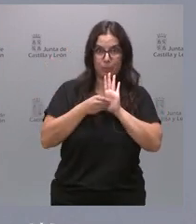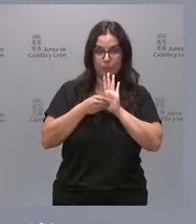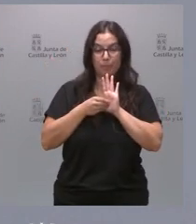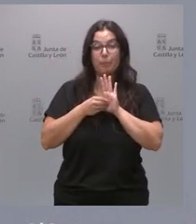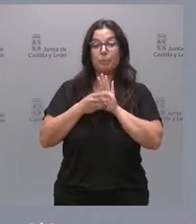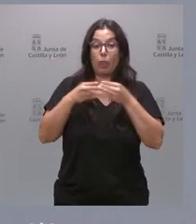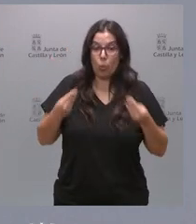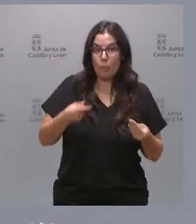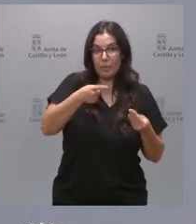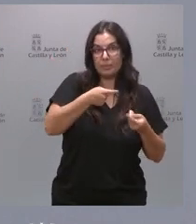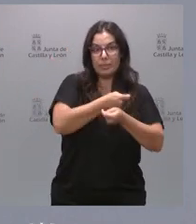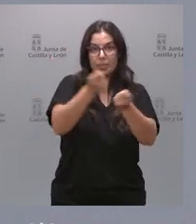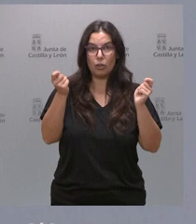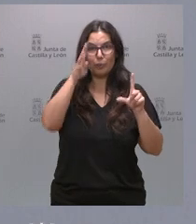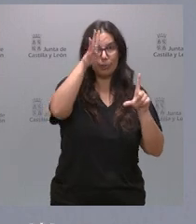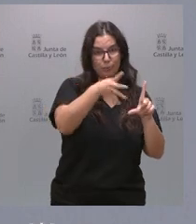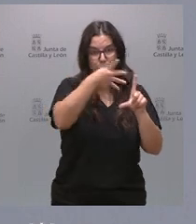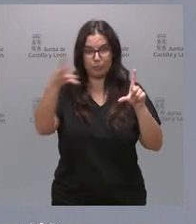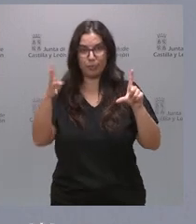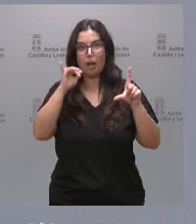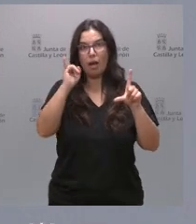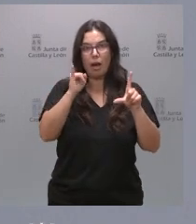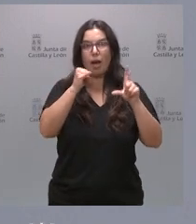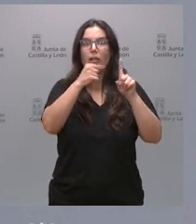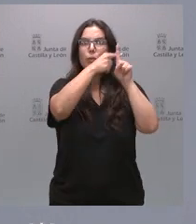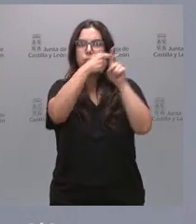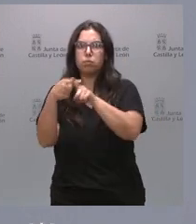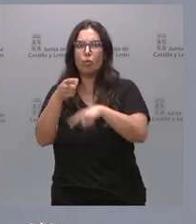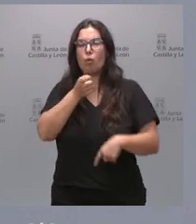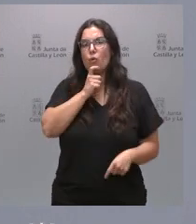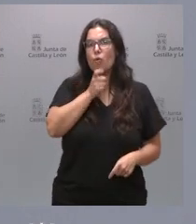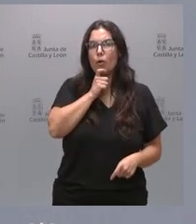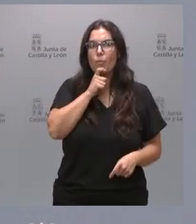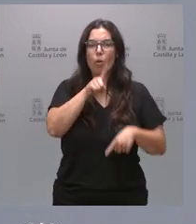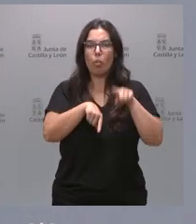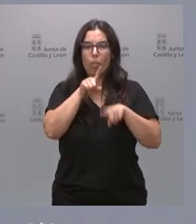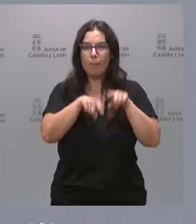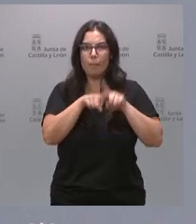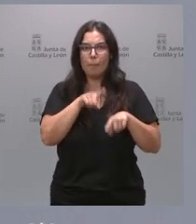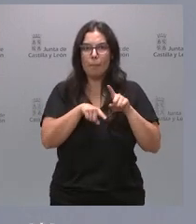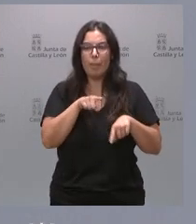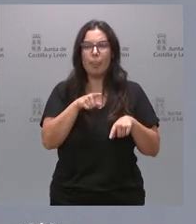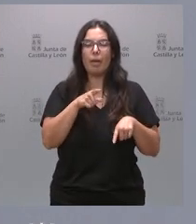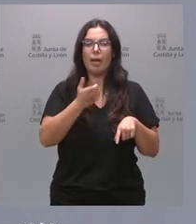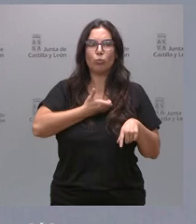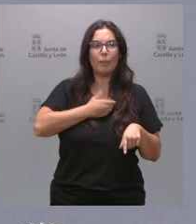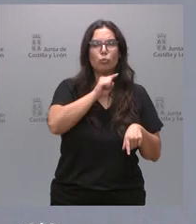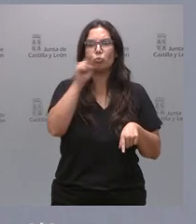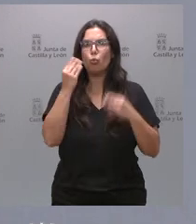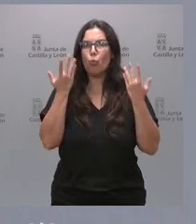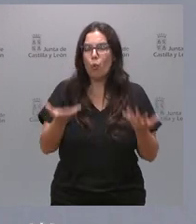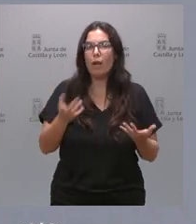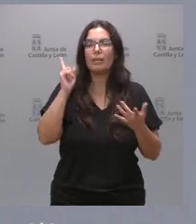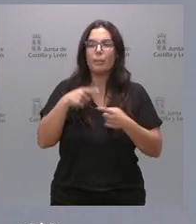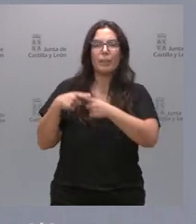la documentación los cuadros relativos A dónde llegan estos recursos en función de las correspondientes entidades locales distribuidas